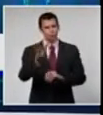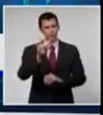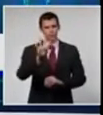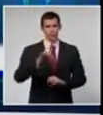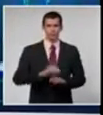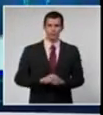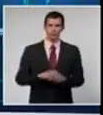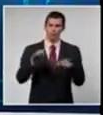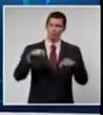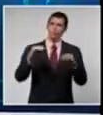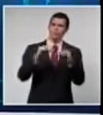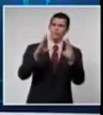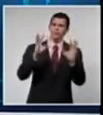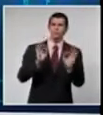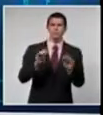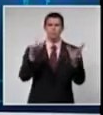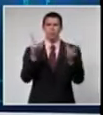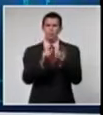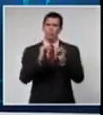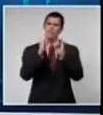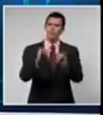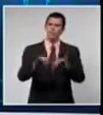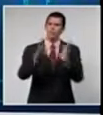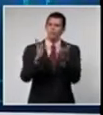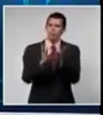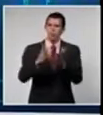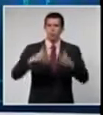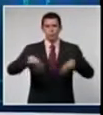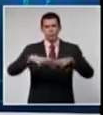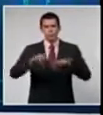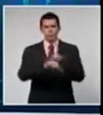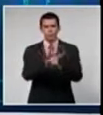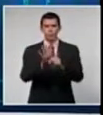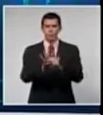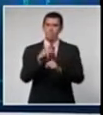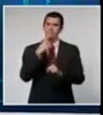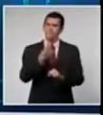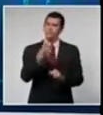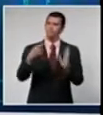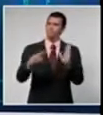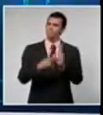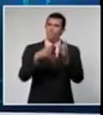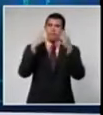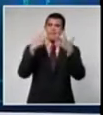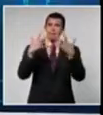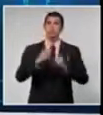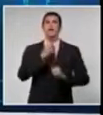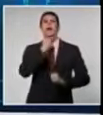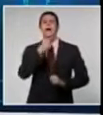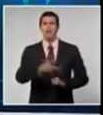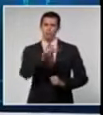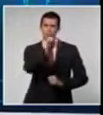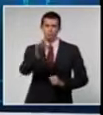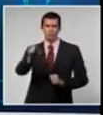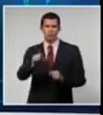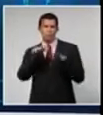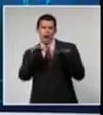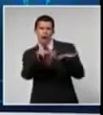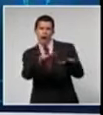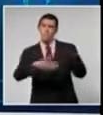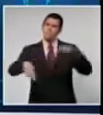Durán García se refirió a la necesidad de comportarse con responsabilidad en las playas y reconoció además a la brigada